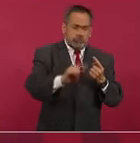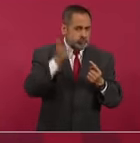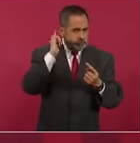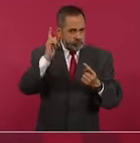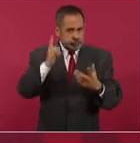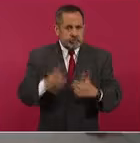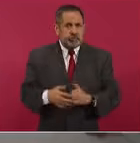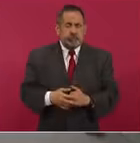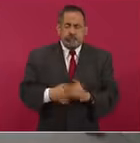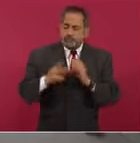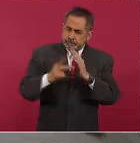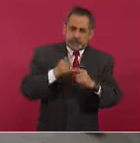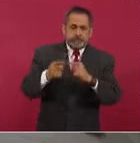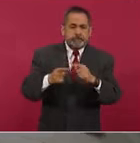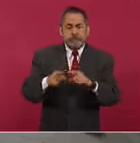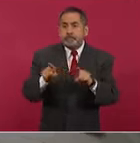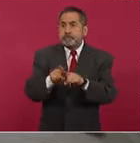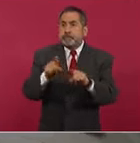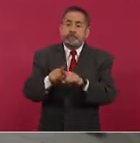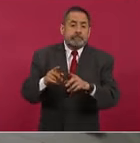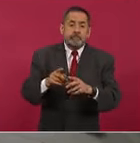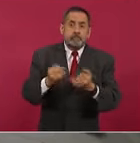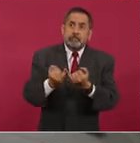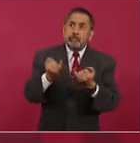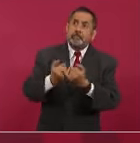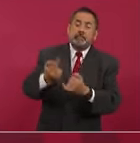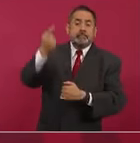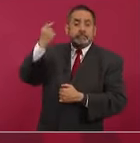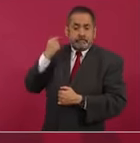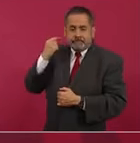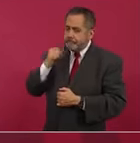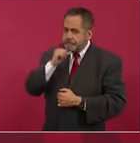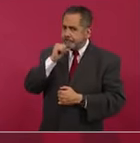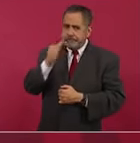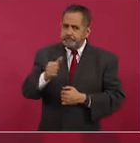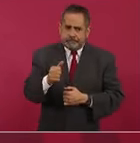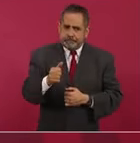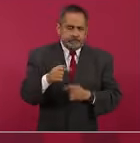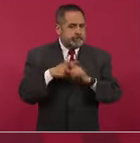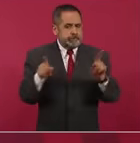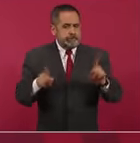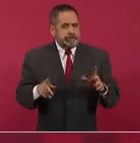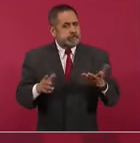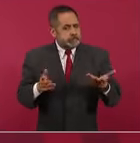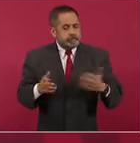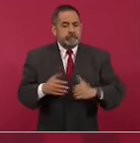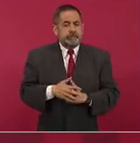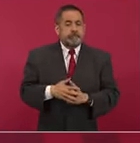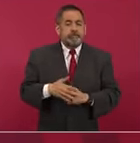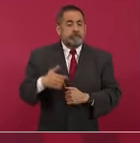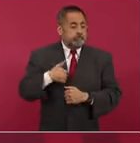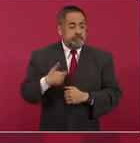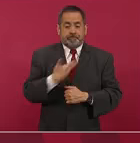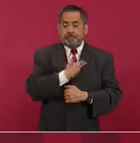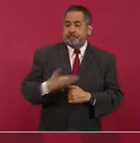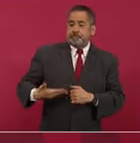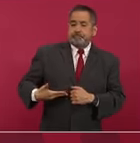Y repito, ya no es el tiempo de antes, ya el presidente